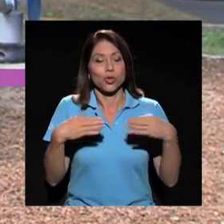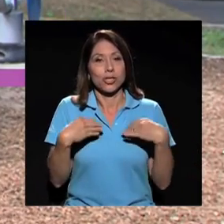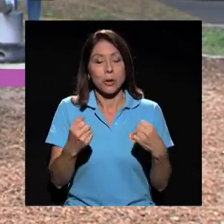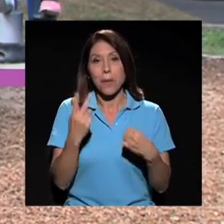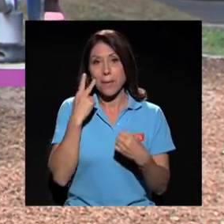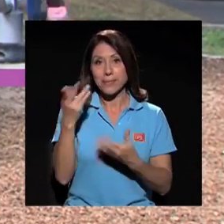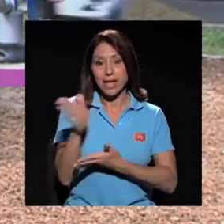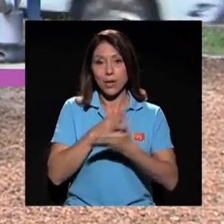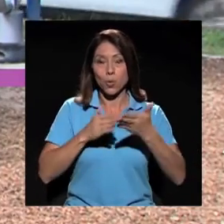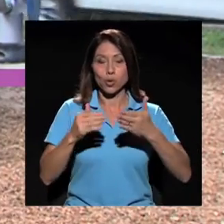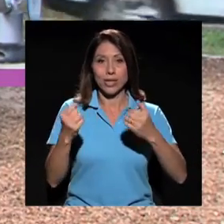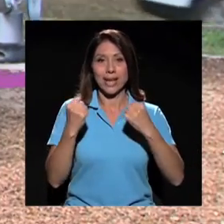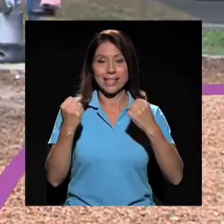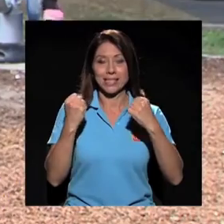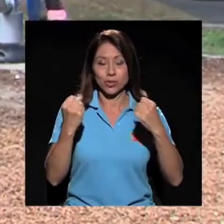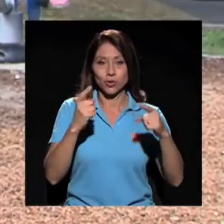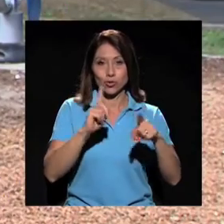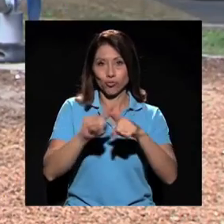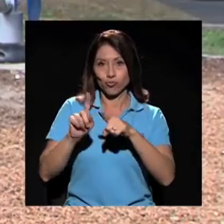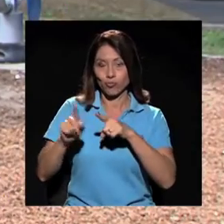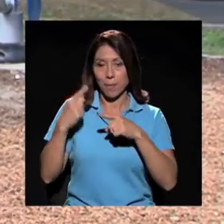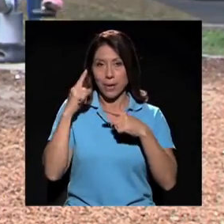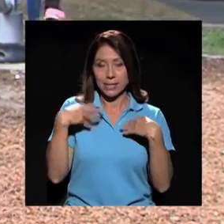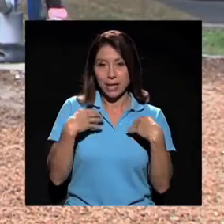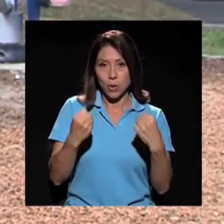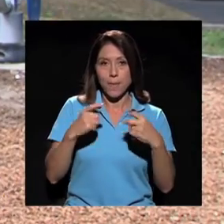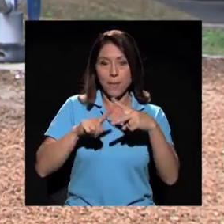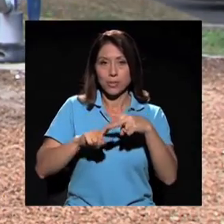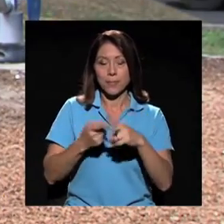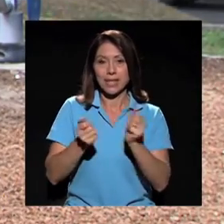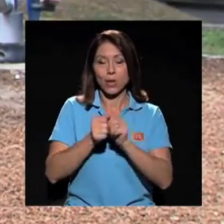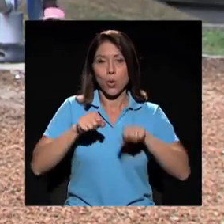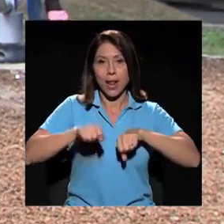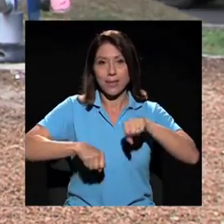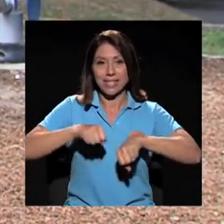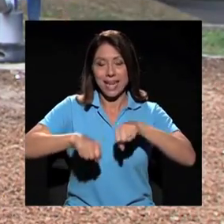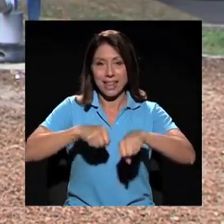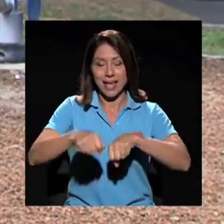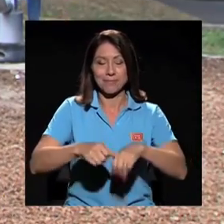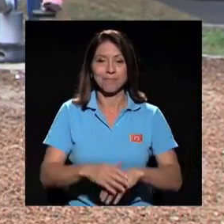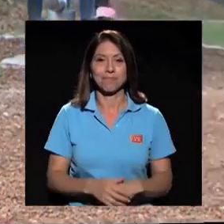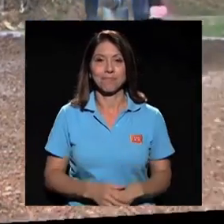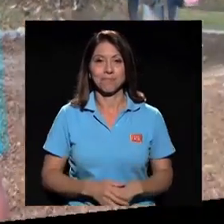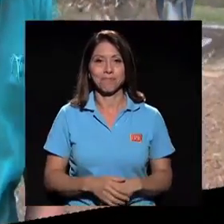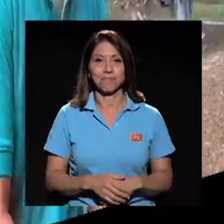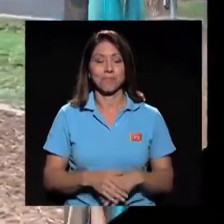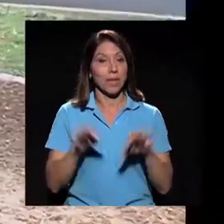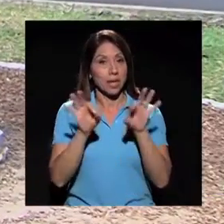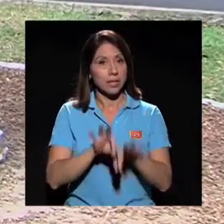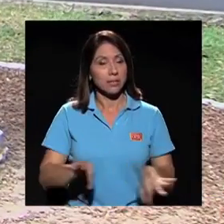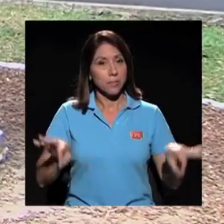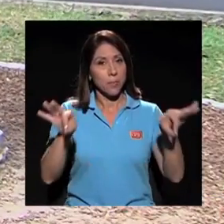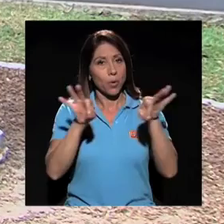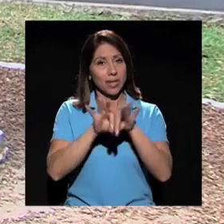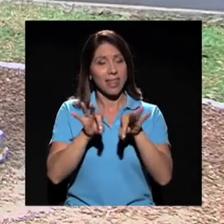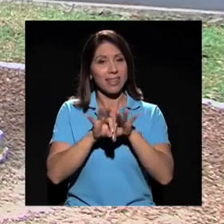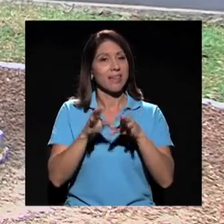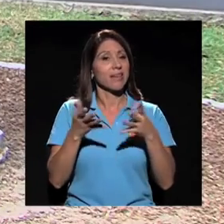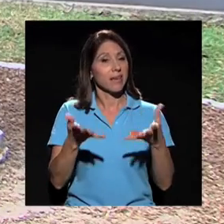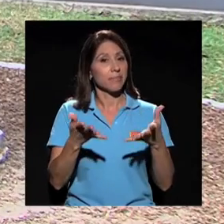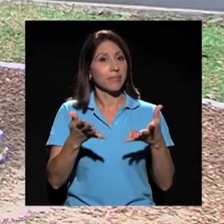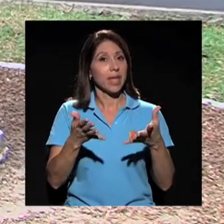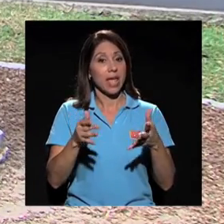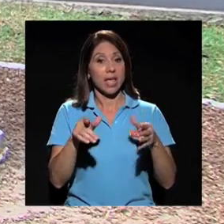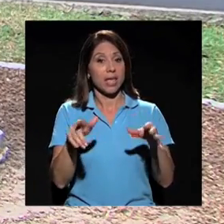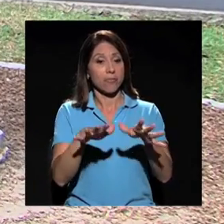A continuación vamos a ver algunos ejercicios de las estaciones de los circuitos biosaludables y vamos a empezar con la bicicleta. Es importante que en